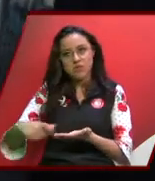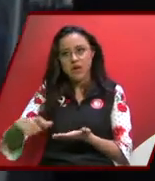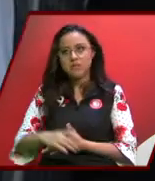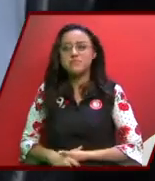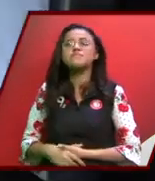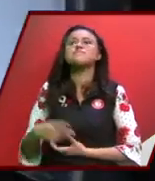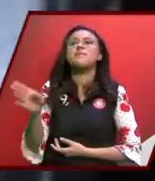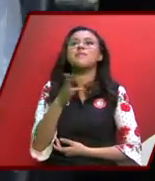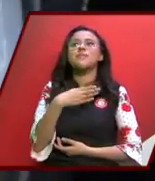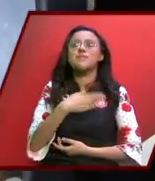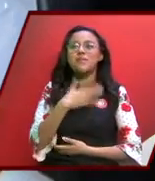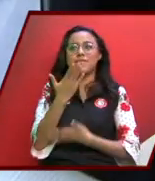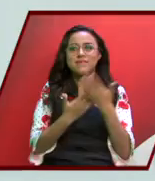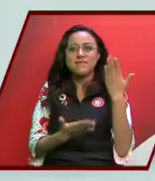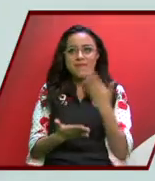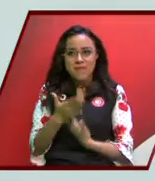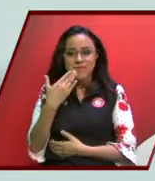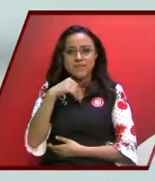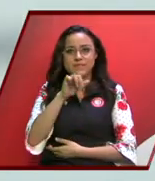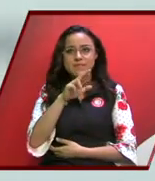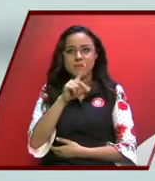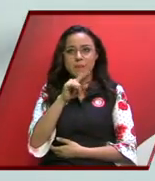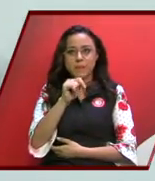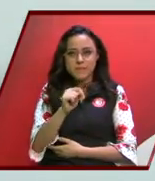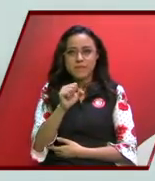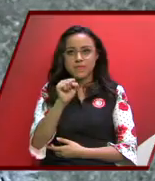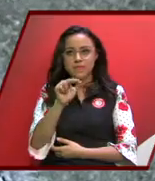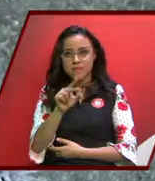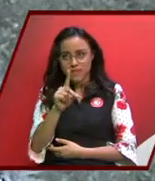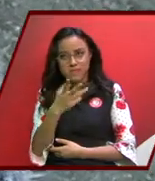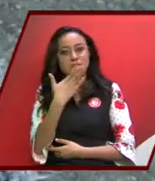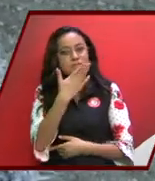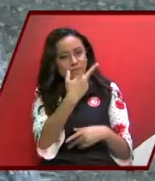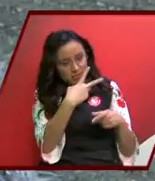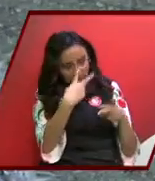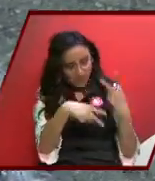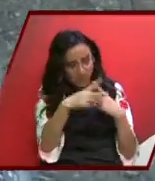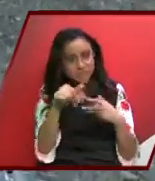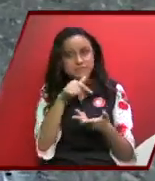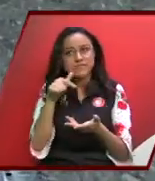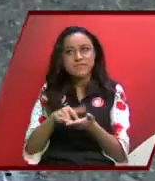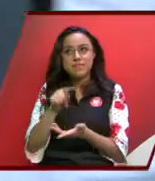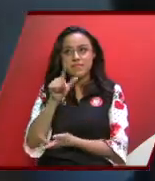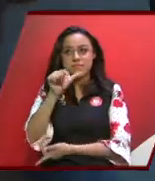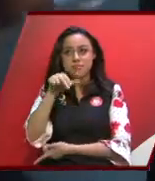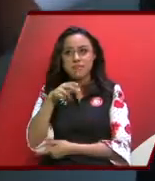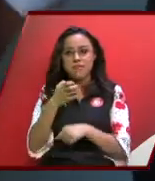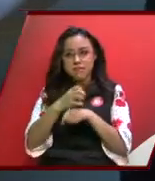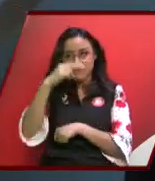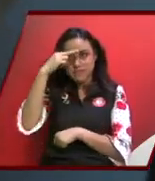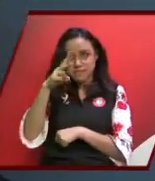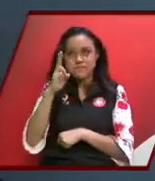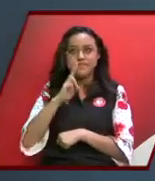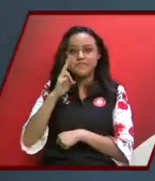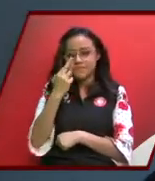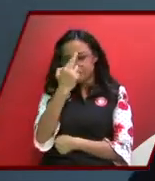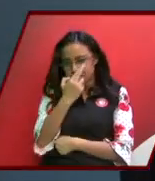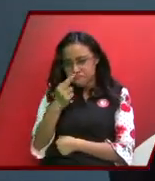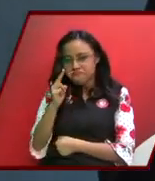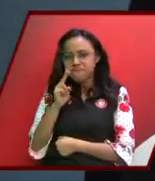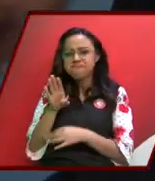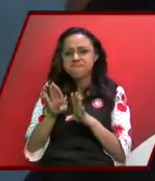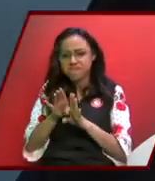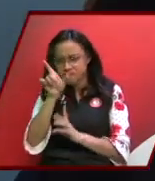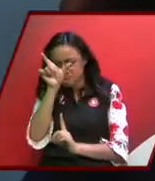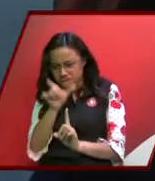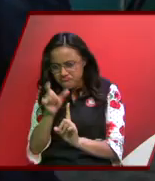Afortunadamente, y gracias a Servicios Caritativos Sud, citamos a la señora Celia en la bodega de quien corresponde en Tlalnepantla, Estado de México. Ahí le realizamos una valoración en la que conocimos